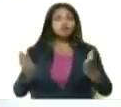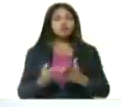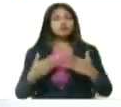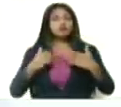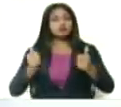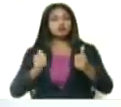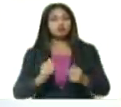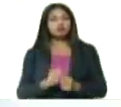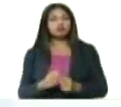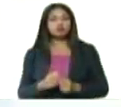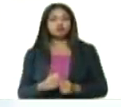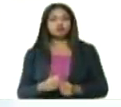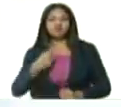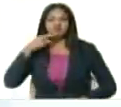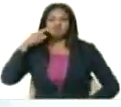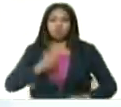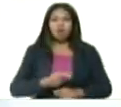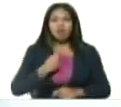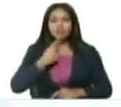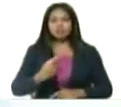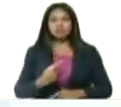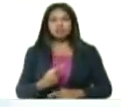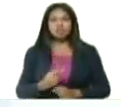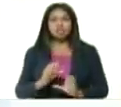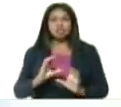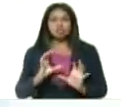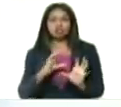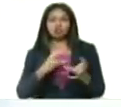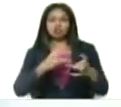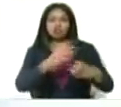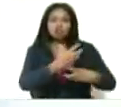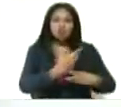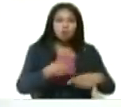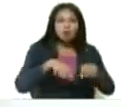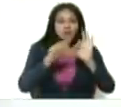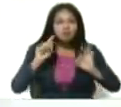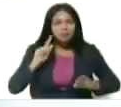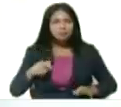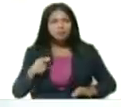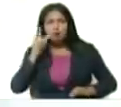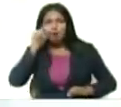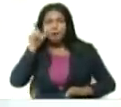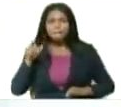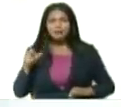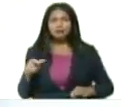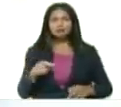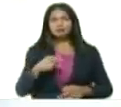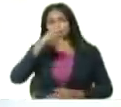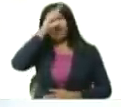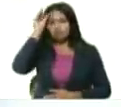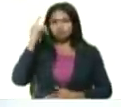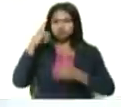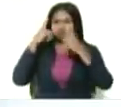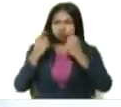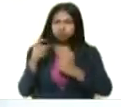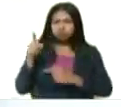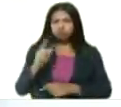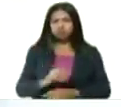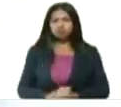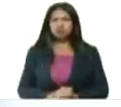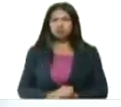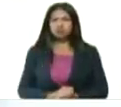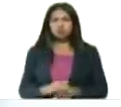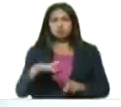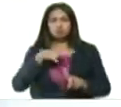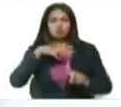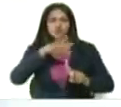Salud, amenazarla con una extorsión. O es un extorsionador profesional, Donald Trump, un